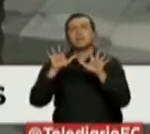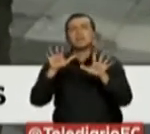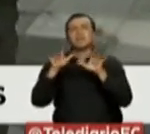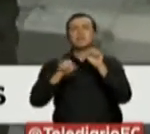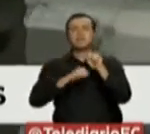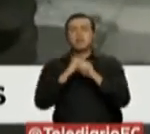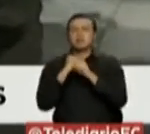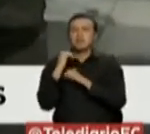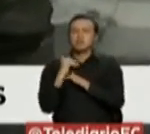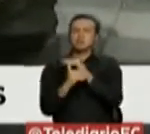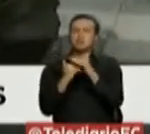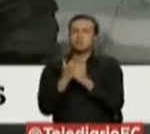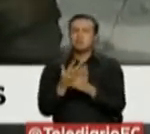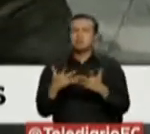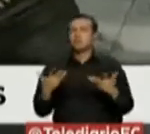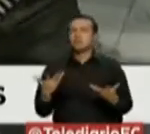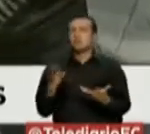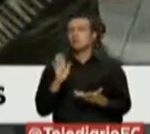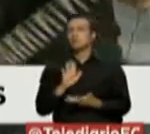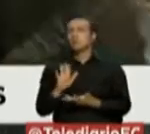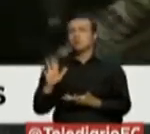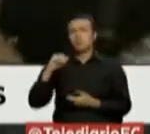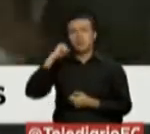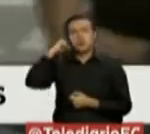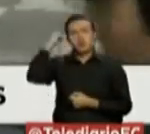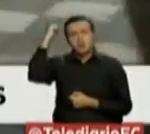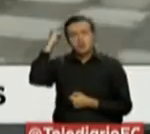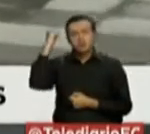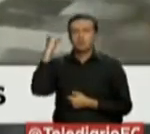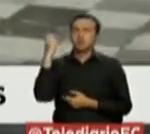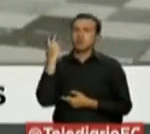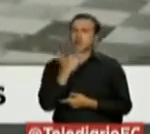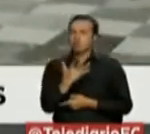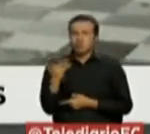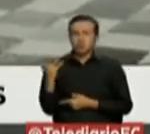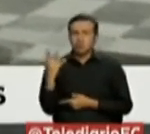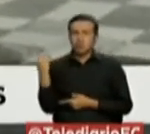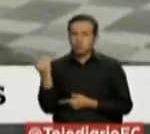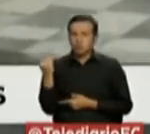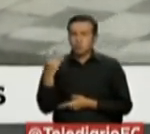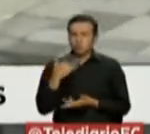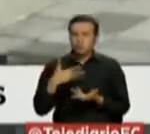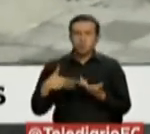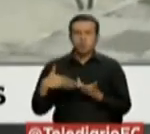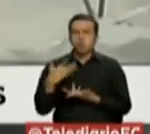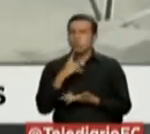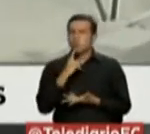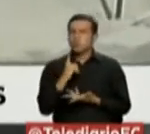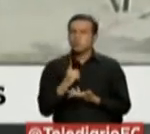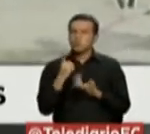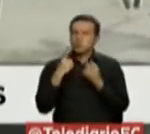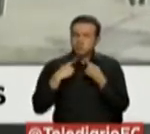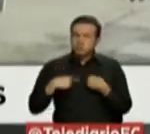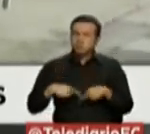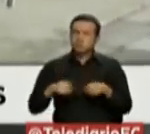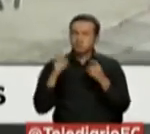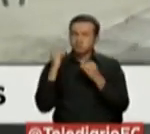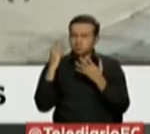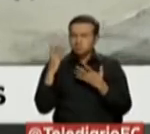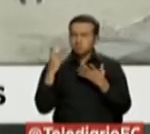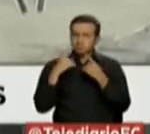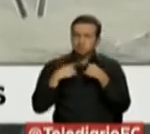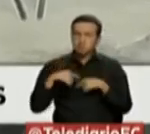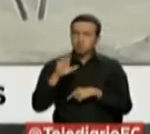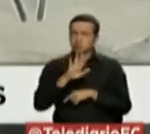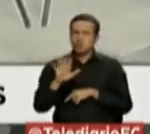para precautelar sobre todo ese derecho, ese espacio que tienen estos jóvenes de poder expresarse, de poder